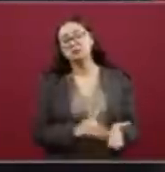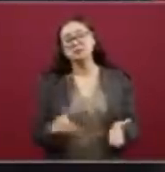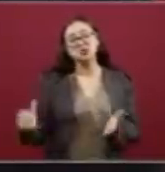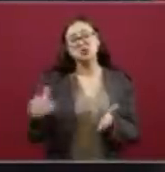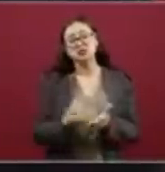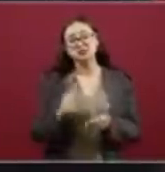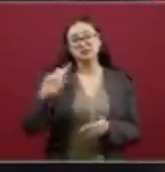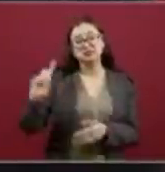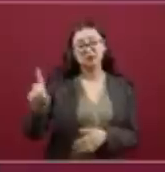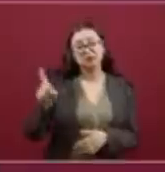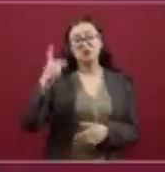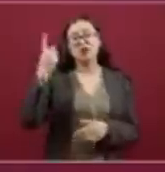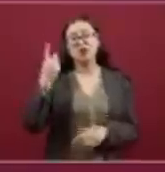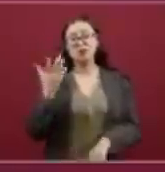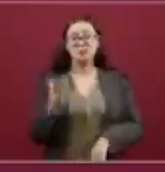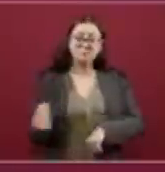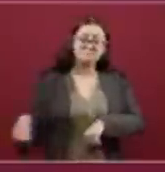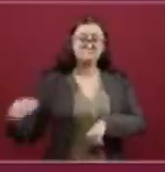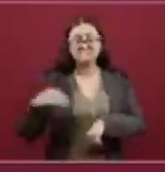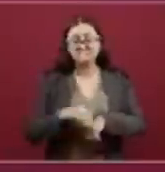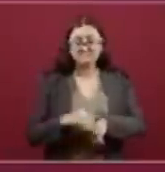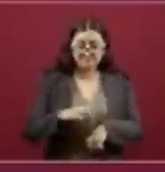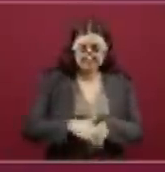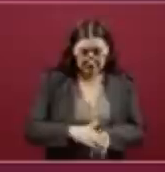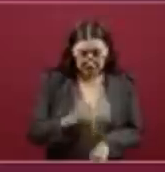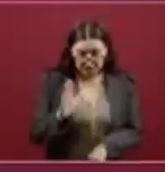$8,000 millones. Pero eso no es todo.